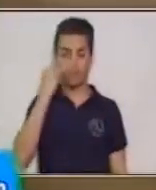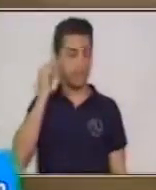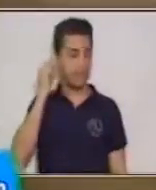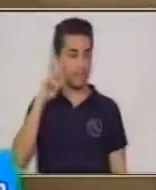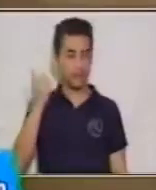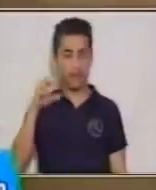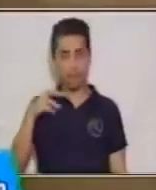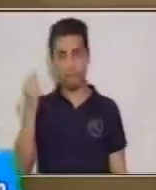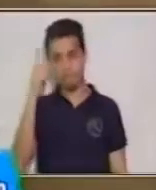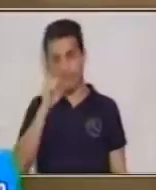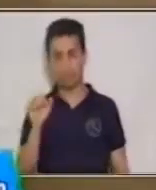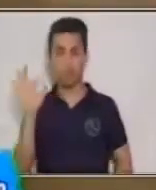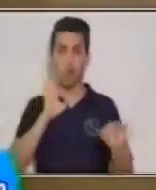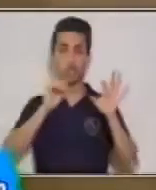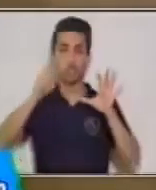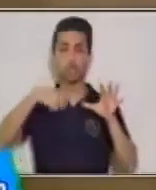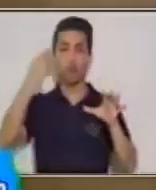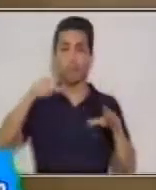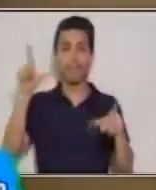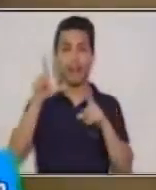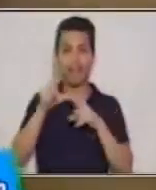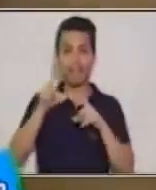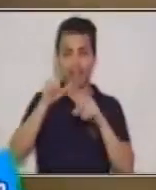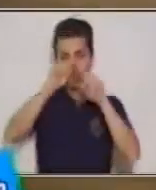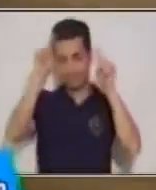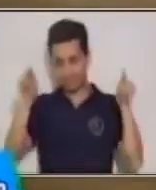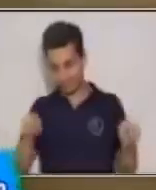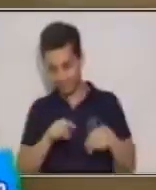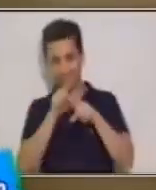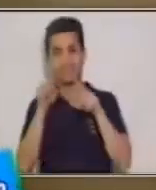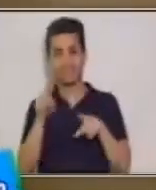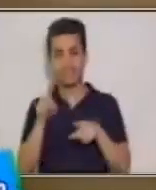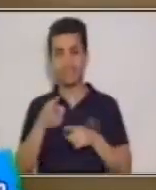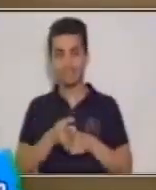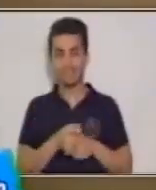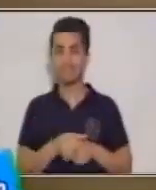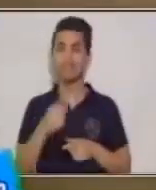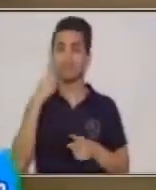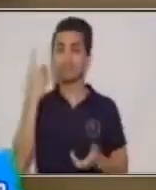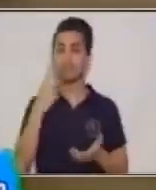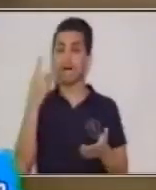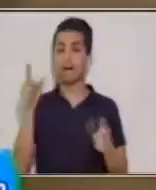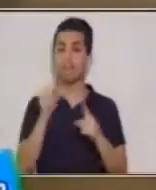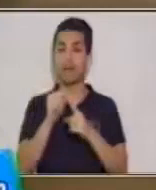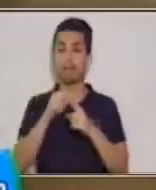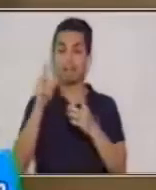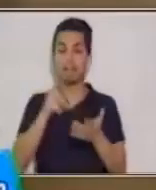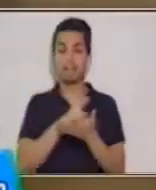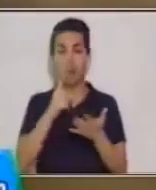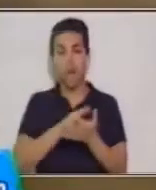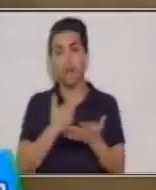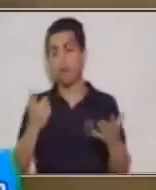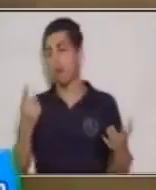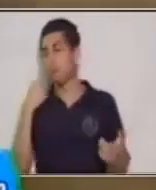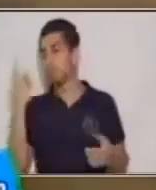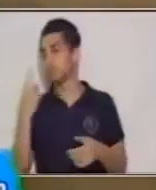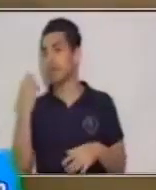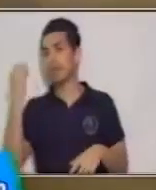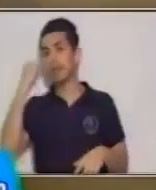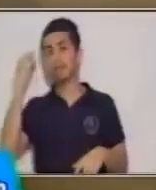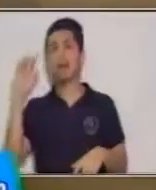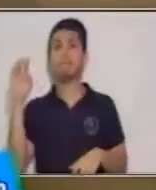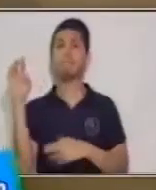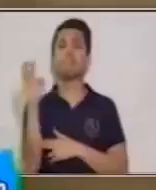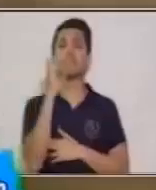resolver sopas de letras. ¿Qué más? Buscar palabras en un diccionario, buscar la idea principal en un